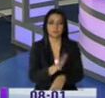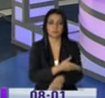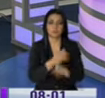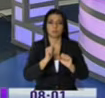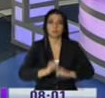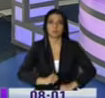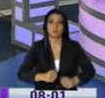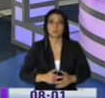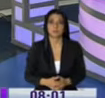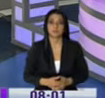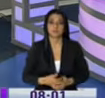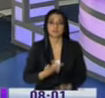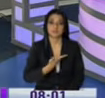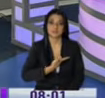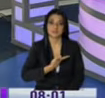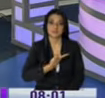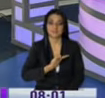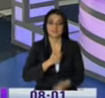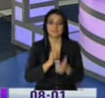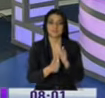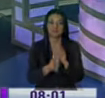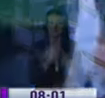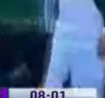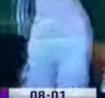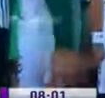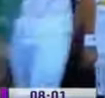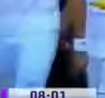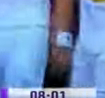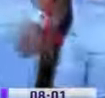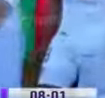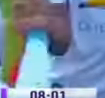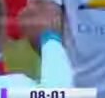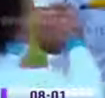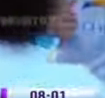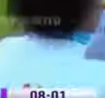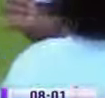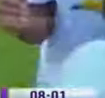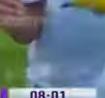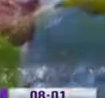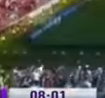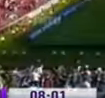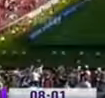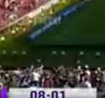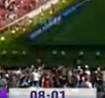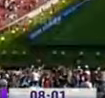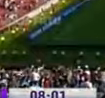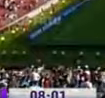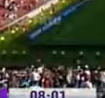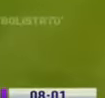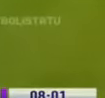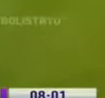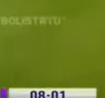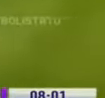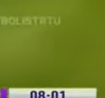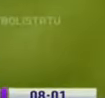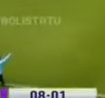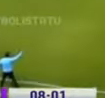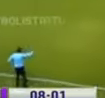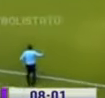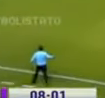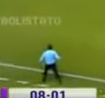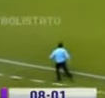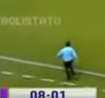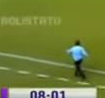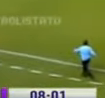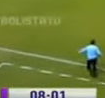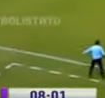Liga Deportiva Universitaria pues tuvo un triunfo magnífico, pasó a octavos de final. En un agónico partido, Liga de Quito